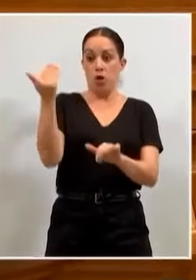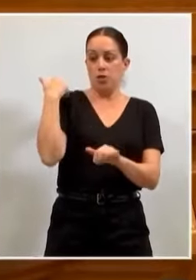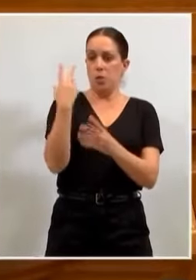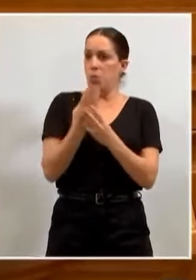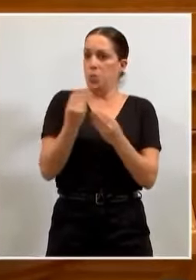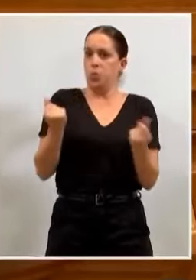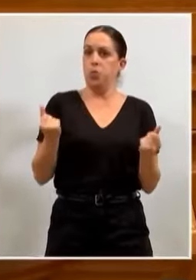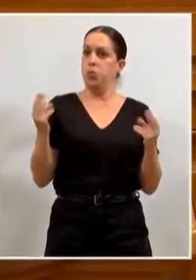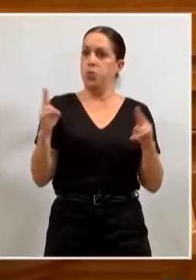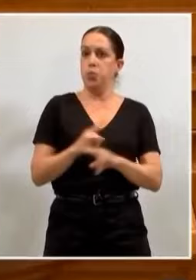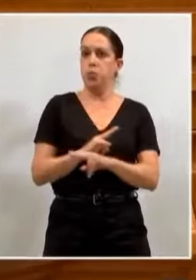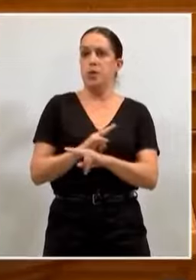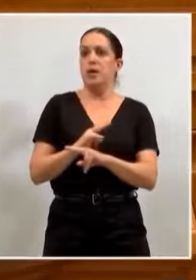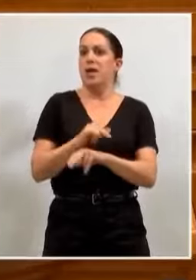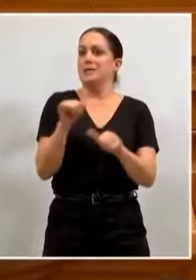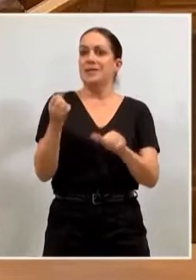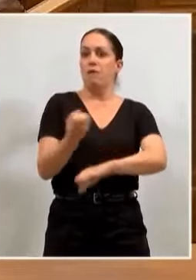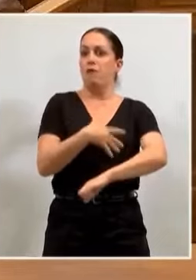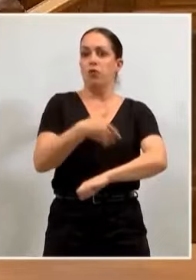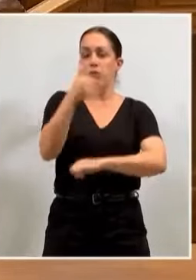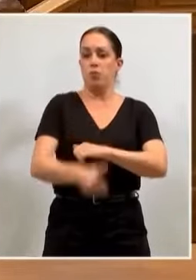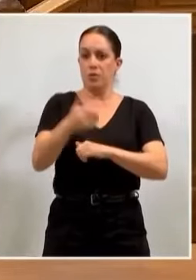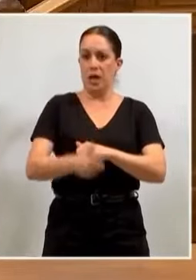de justicia. Este fondo es indispensable.